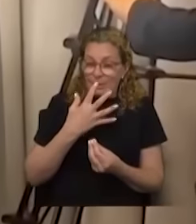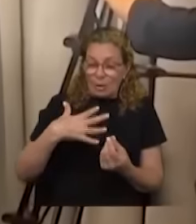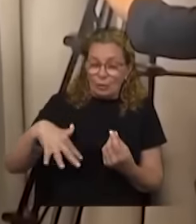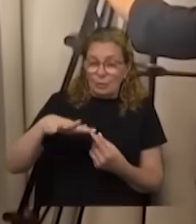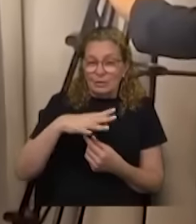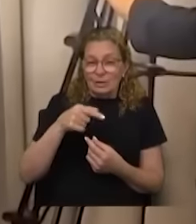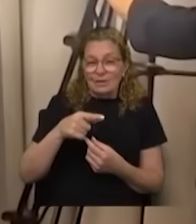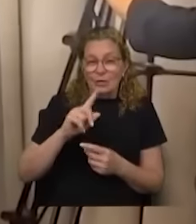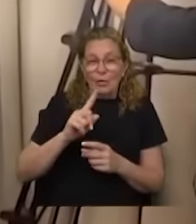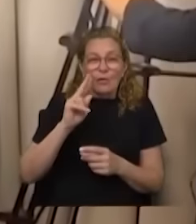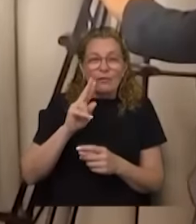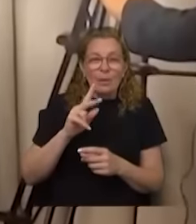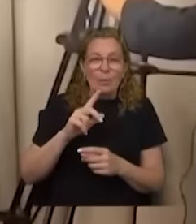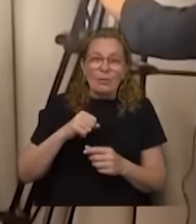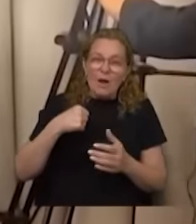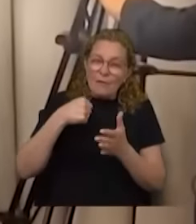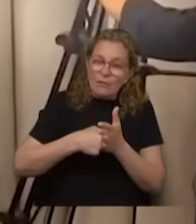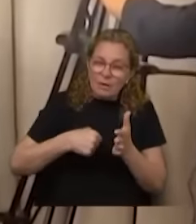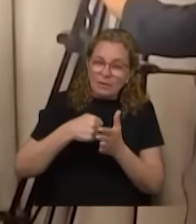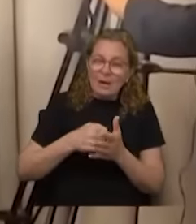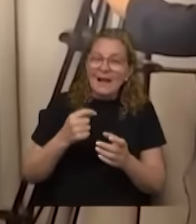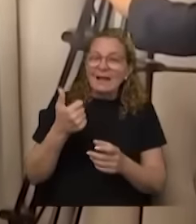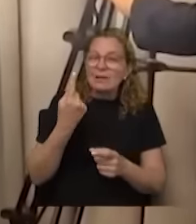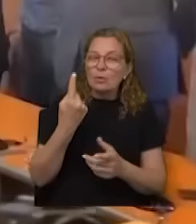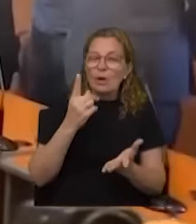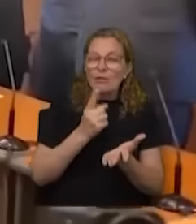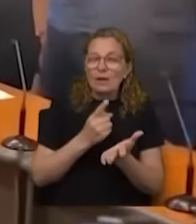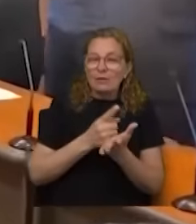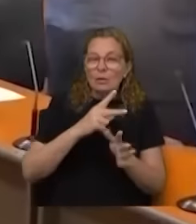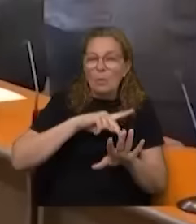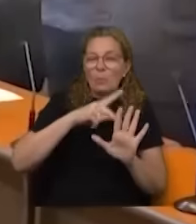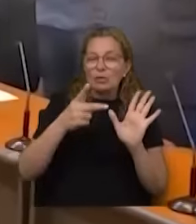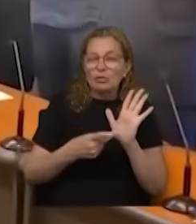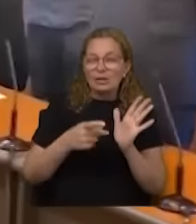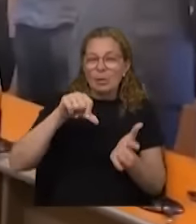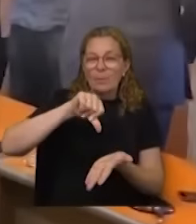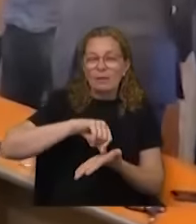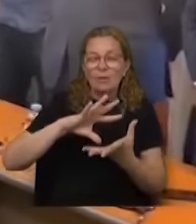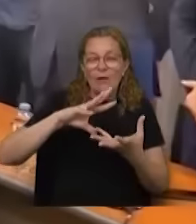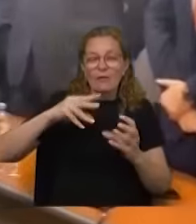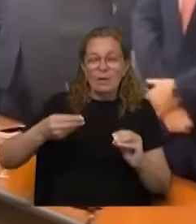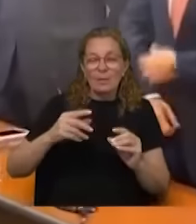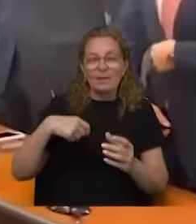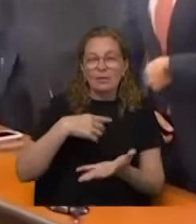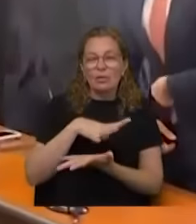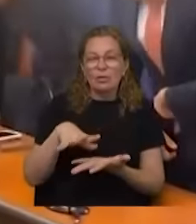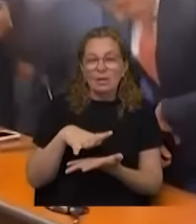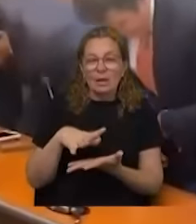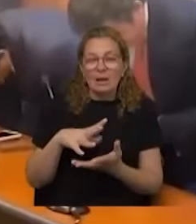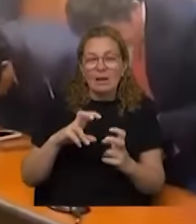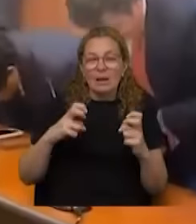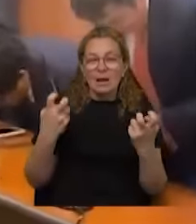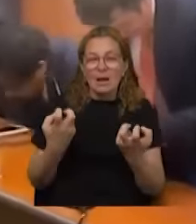no lo ve como un sacrificio sino como casi una obligación de alguien que tiene un proyecto de país y un modelo de sociedad la cámara Federal de